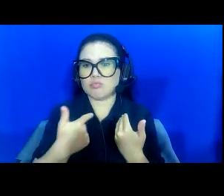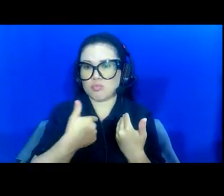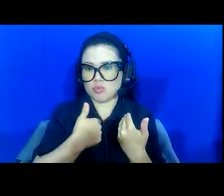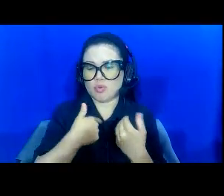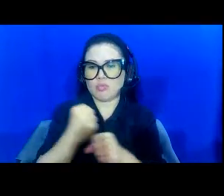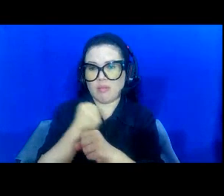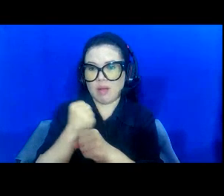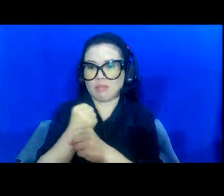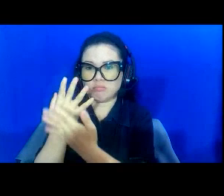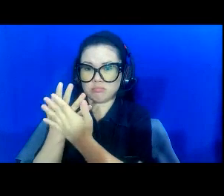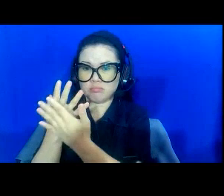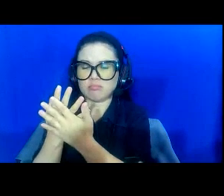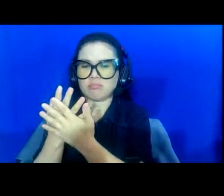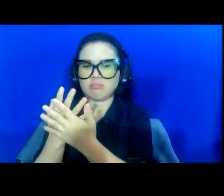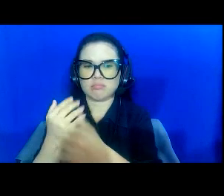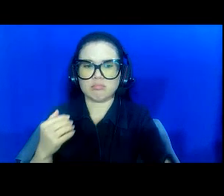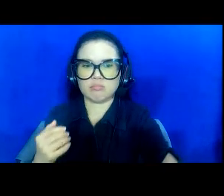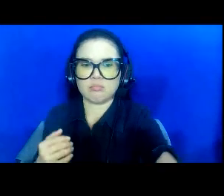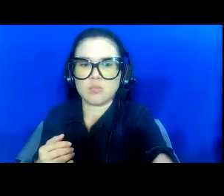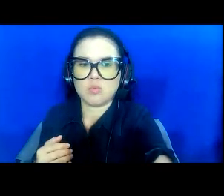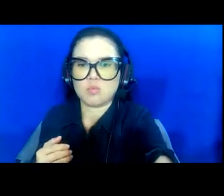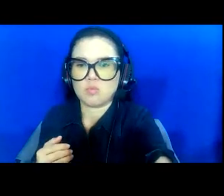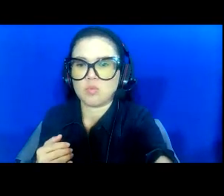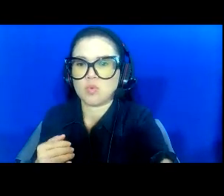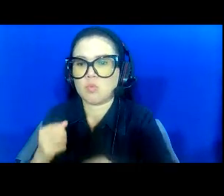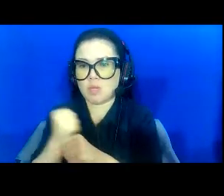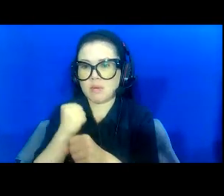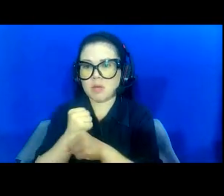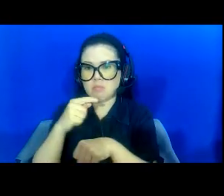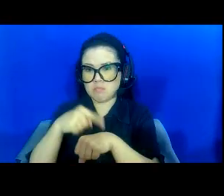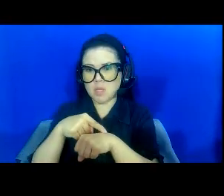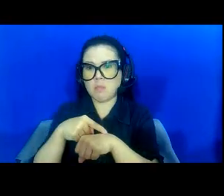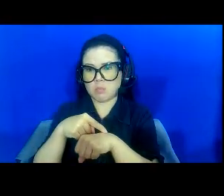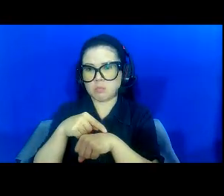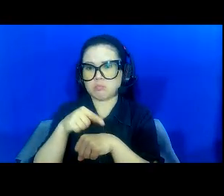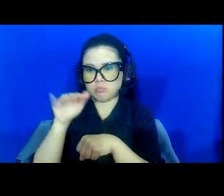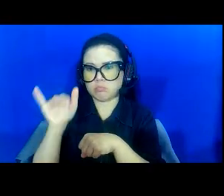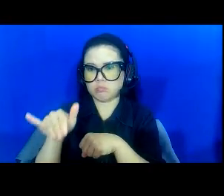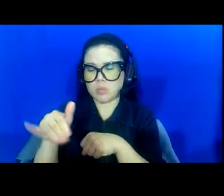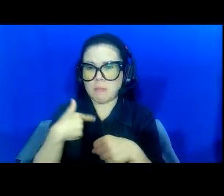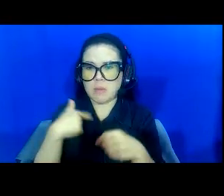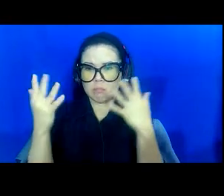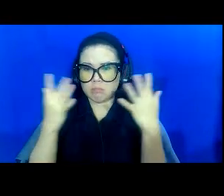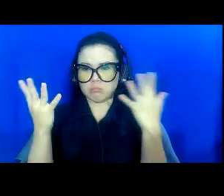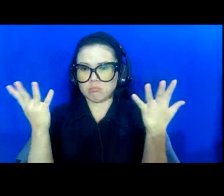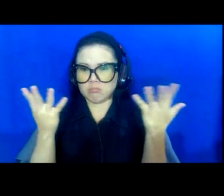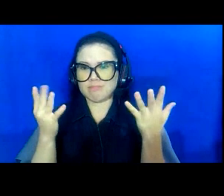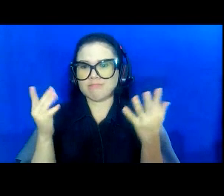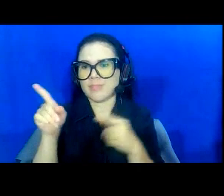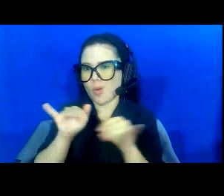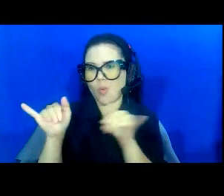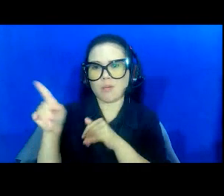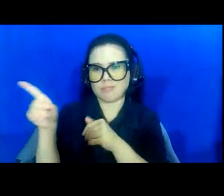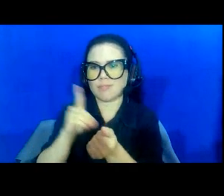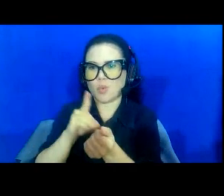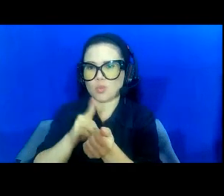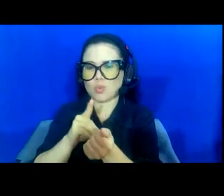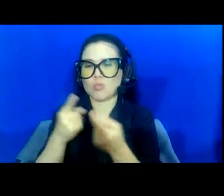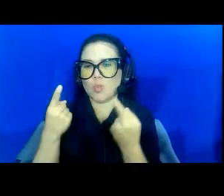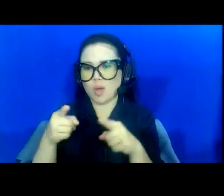presidio practicante y quedé un tiempo allí. Y mi preocupación es eso, lo que trae el doctor. Cuando era en